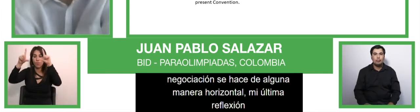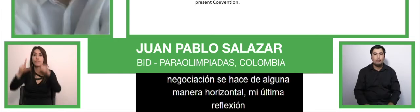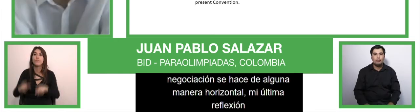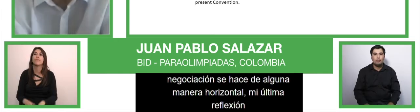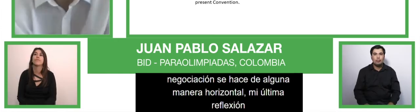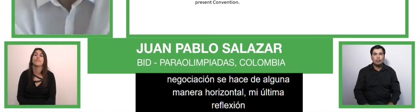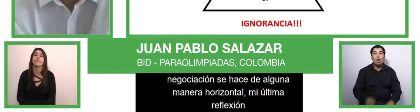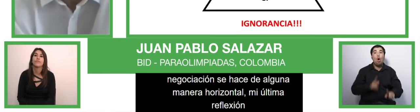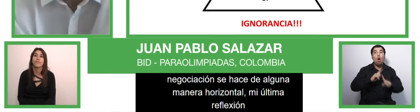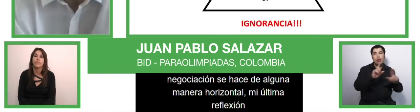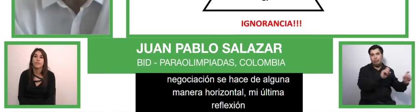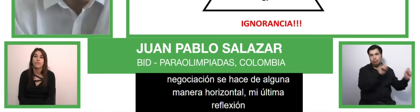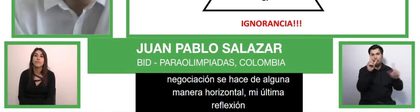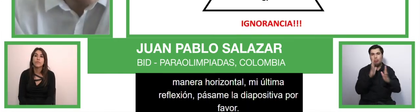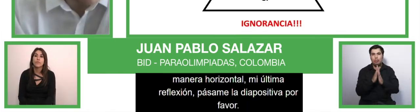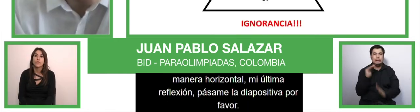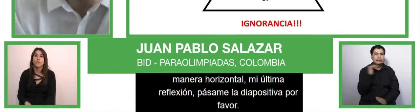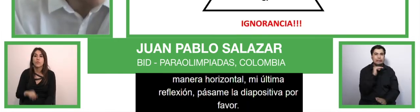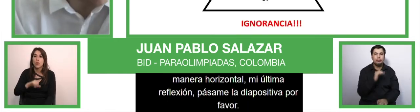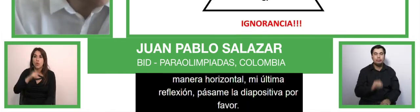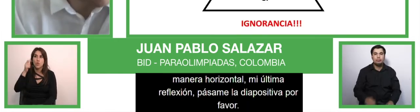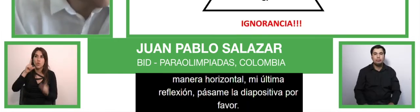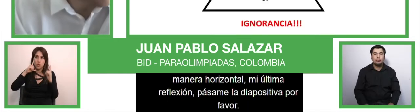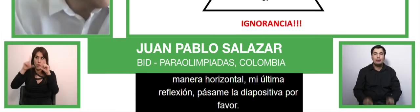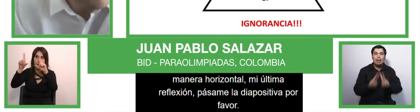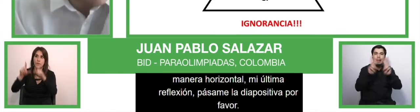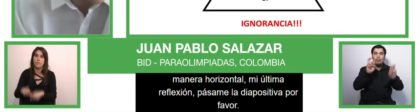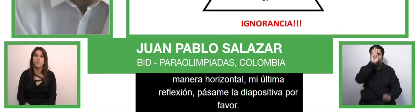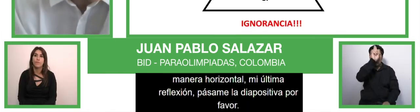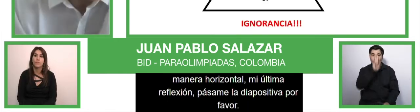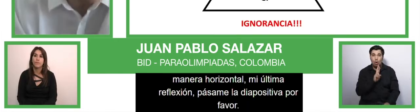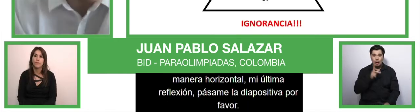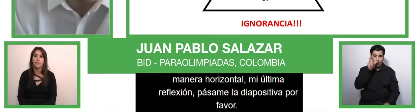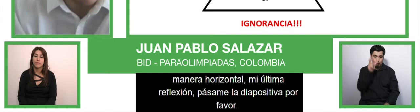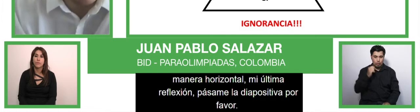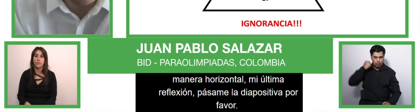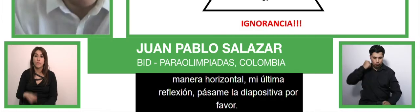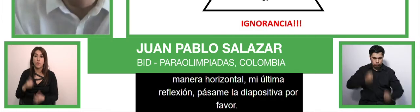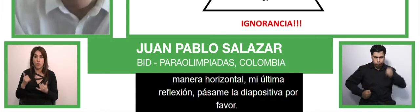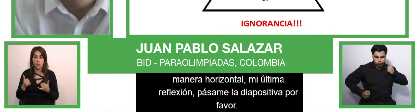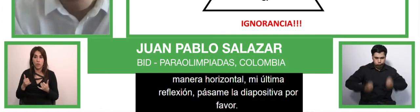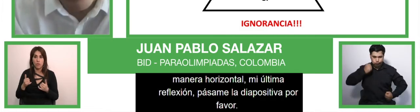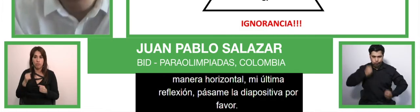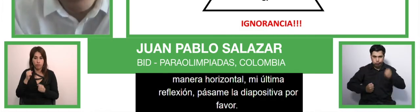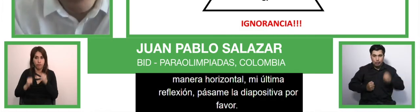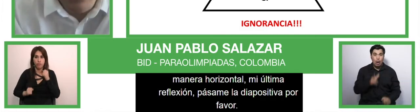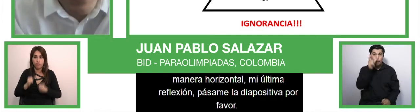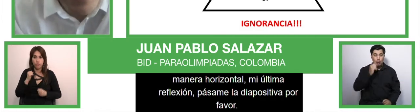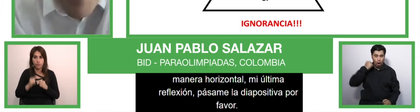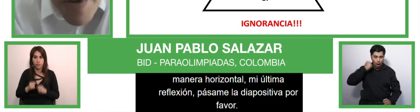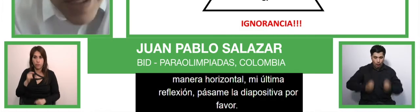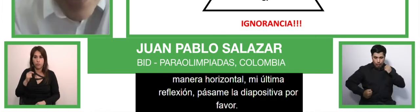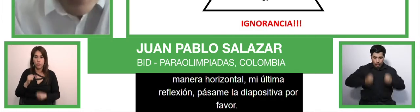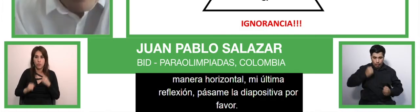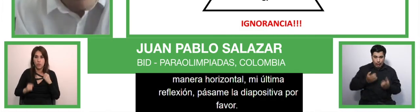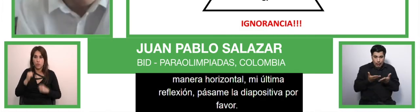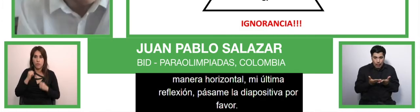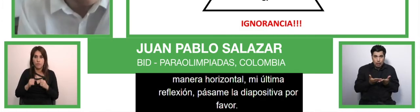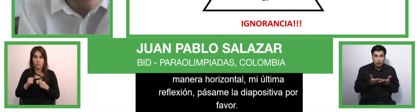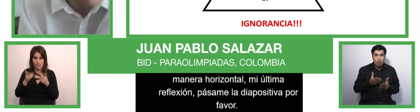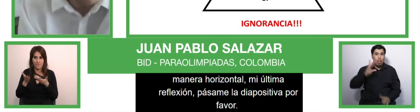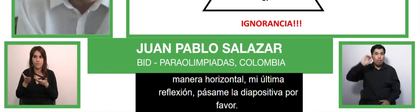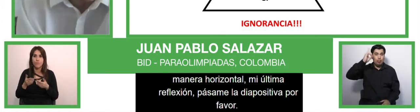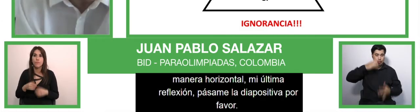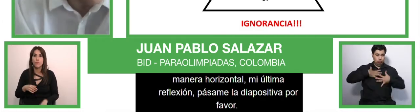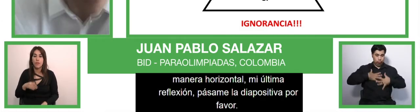y pásame una más, es acerca del rol de los atletas. Sí, los atletas pues son las personas con discapacidad que viven su discapacidad